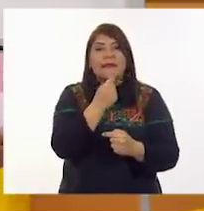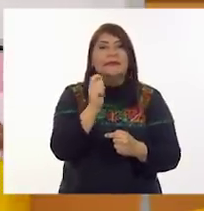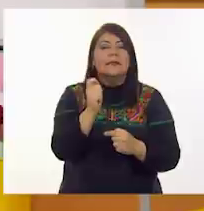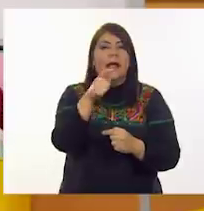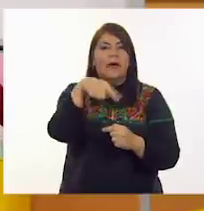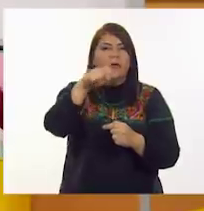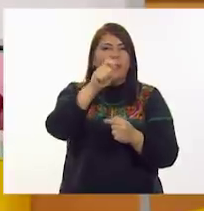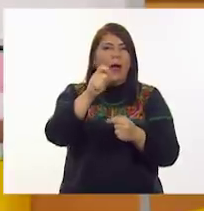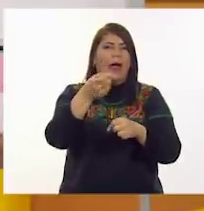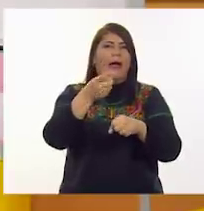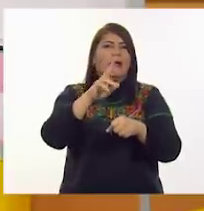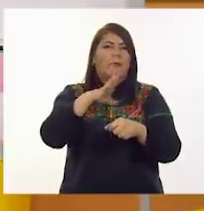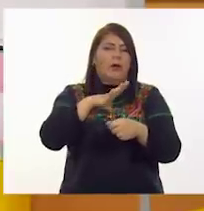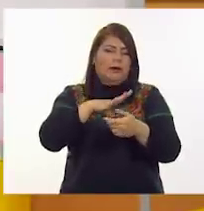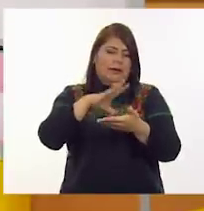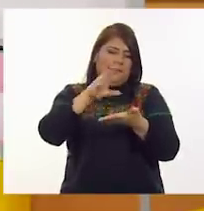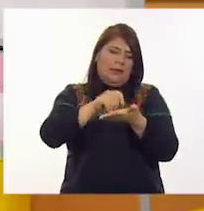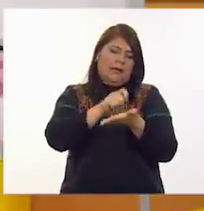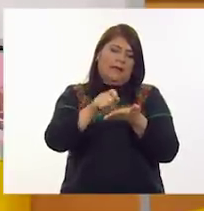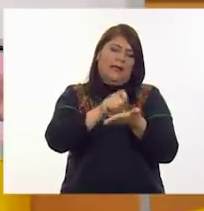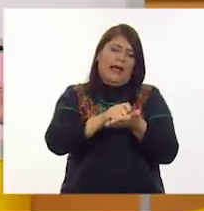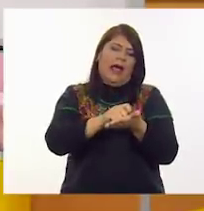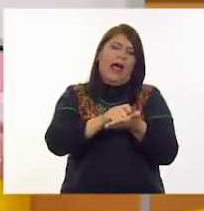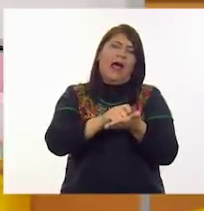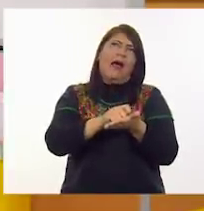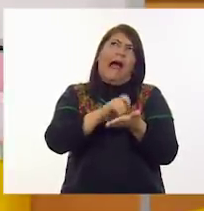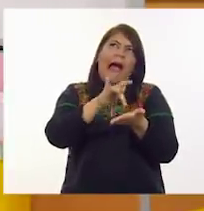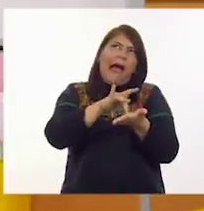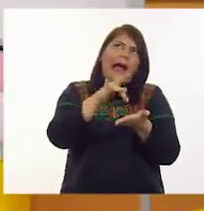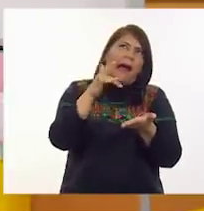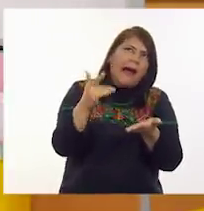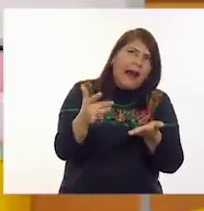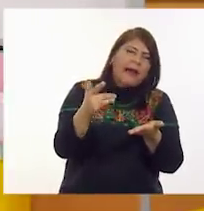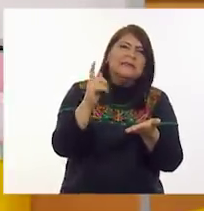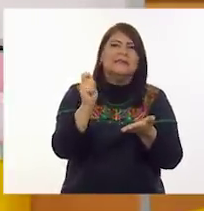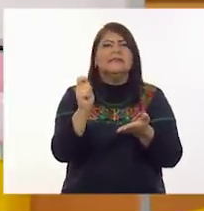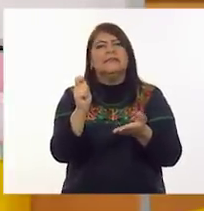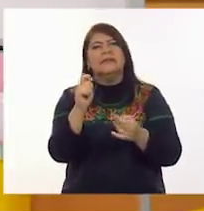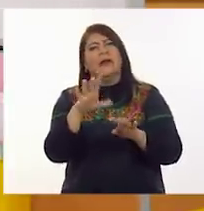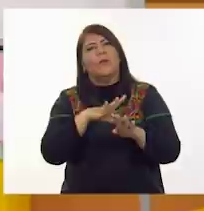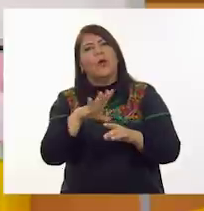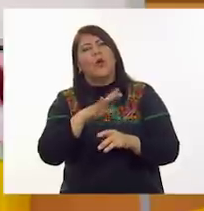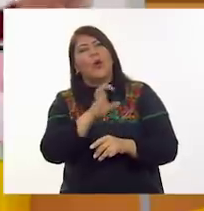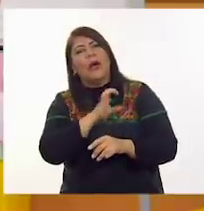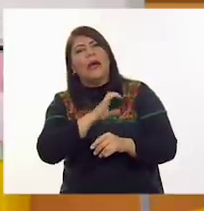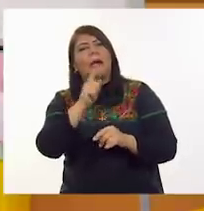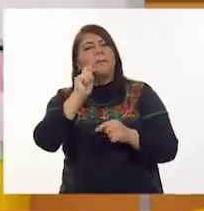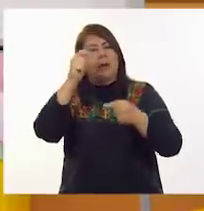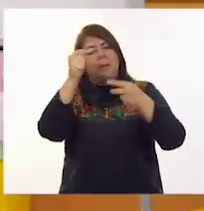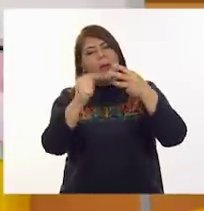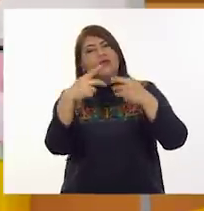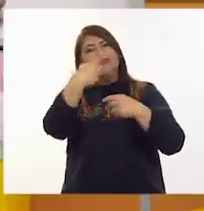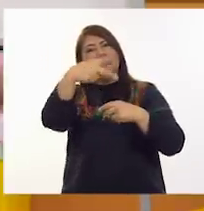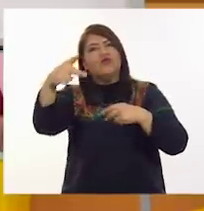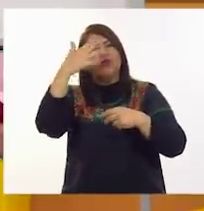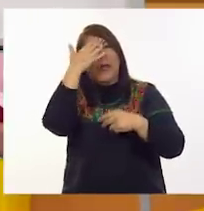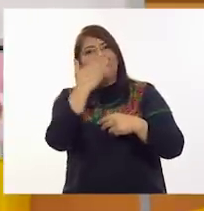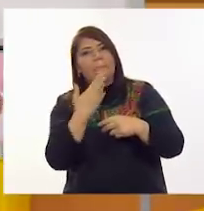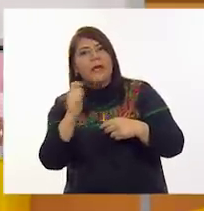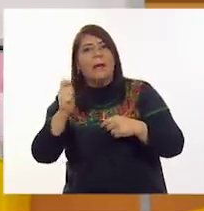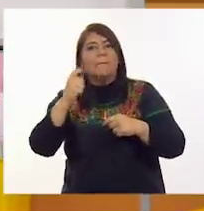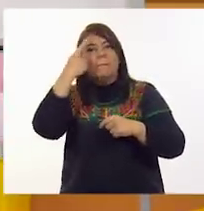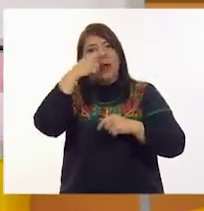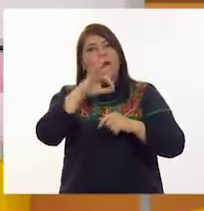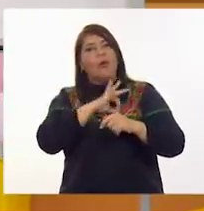en su diario de aprecio y gratitud cuáles consideran que son las características personales que les ayudan a enfrentar